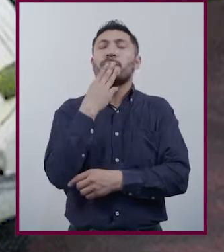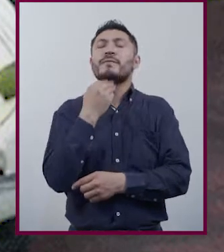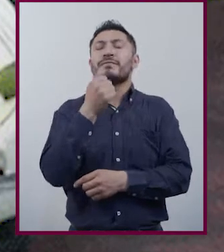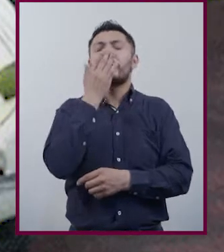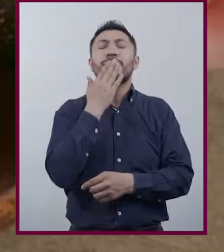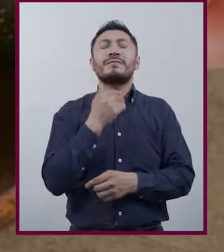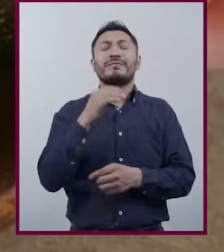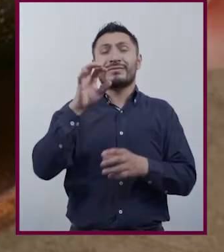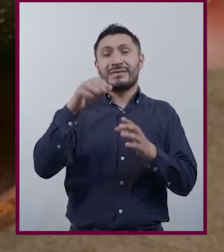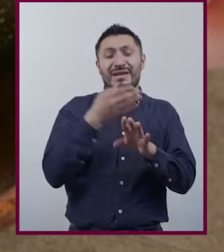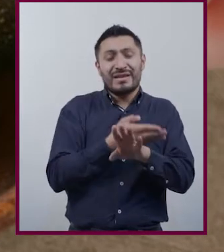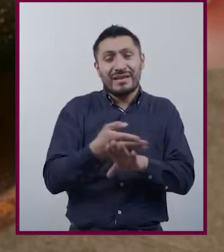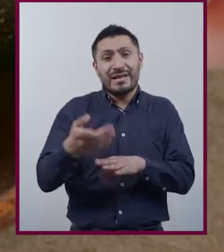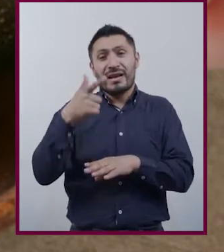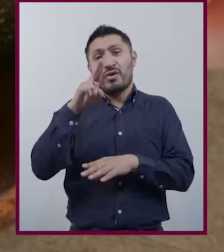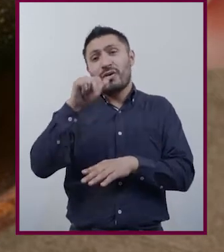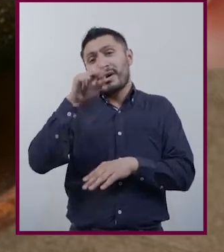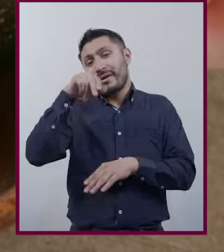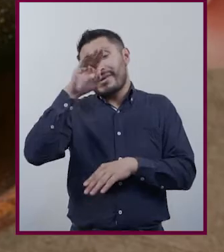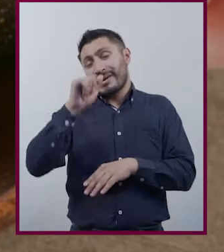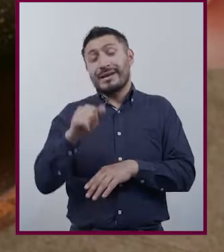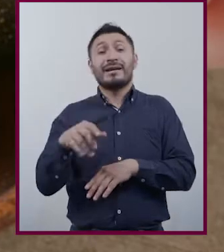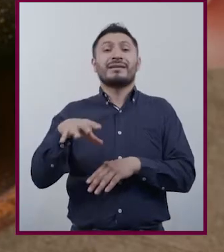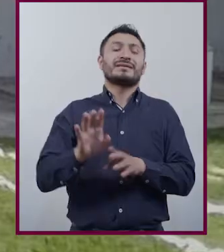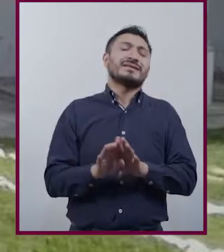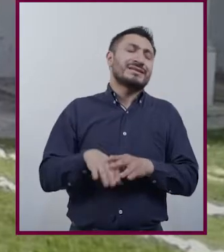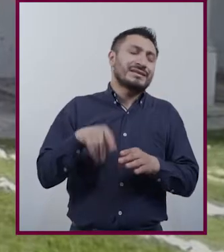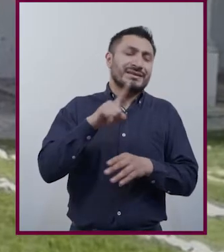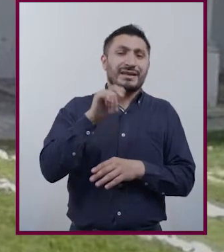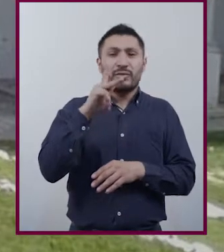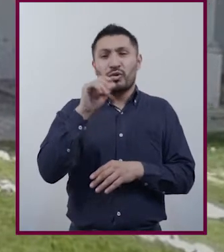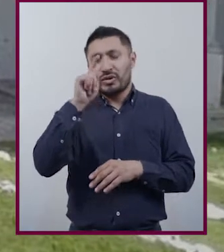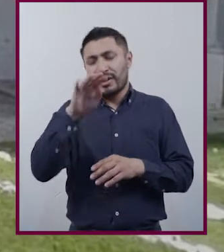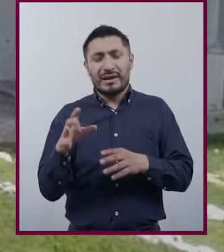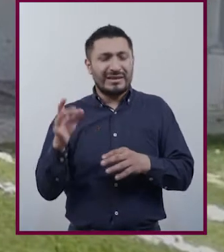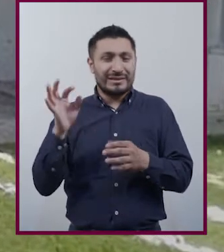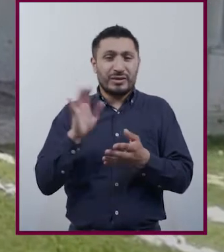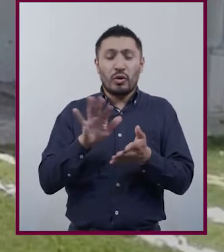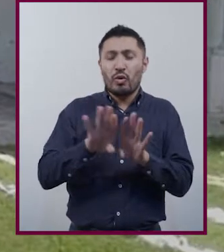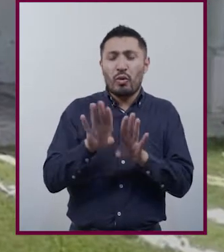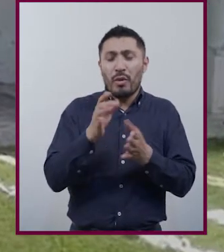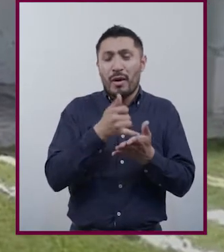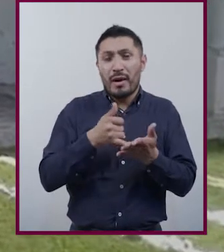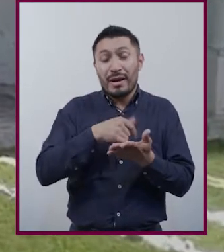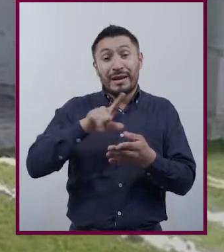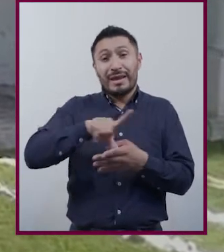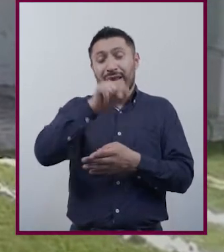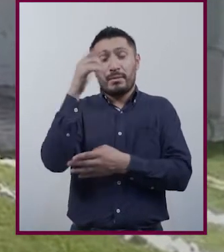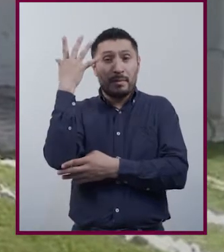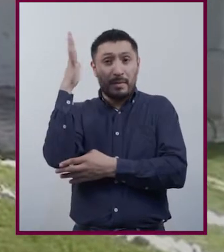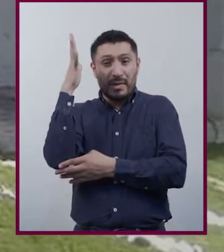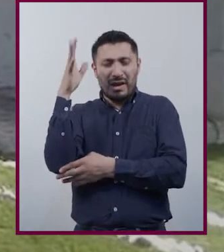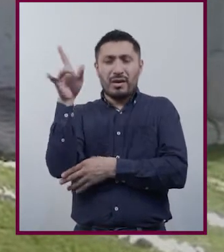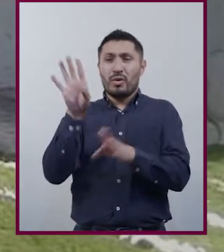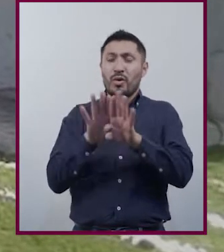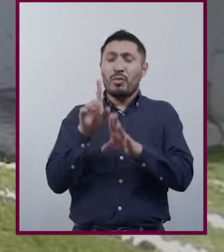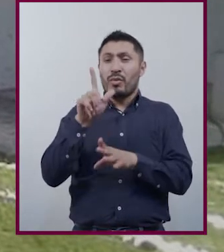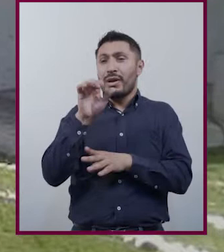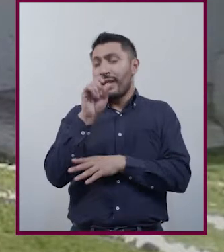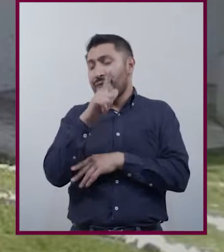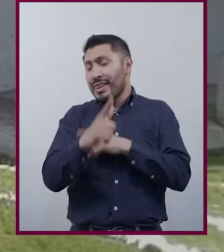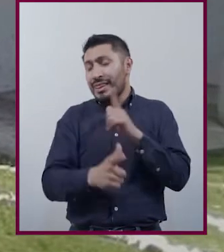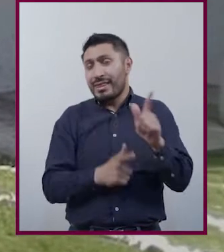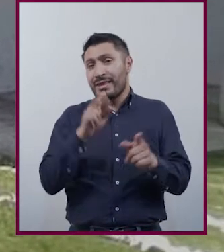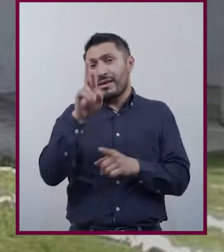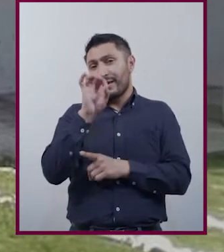las guanábanas, aceitosa semilla del zapote. Luego se nos pone a hablarnos del árbol que llora lentas resinas y